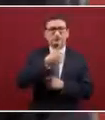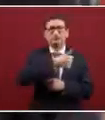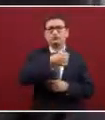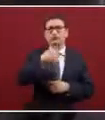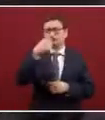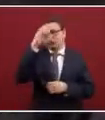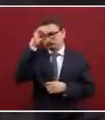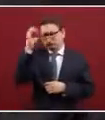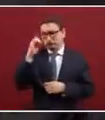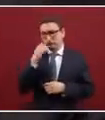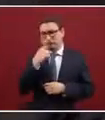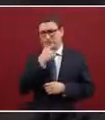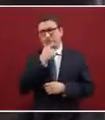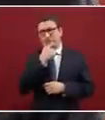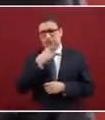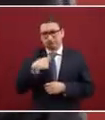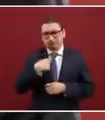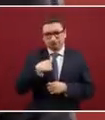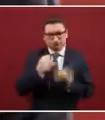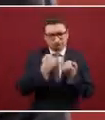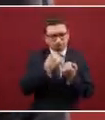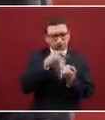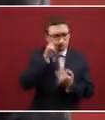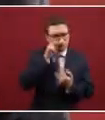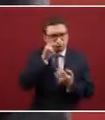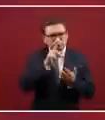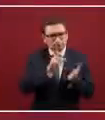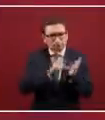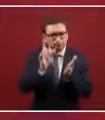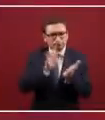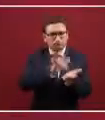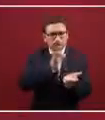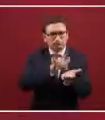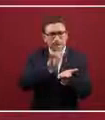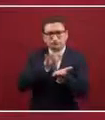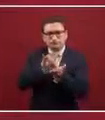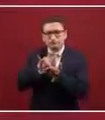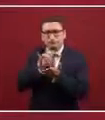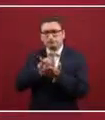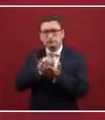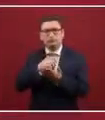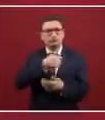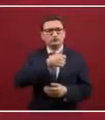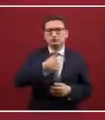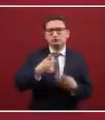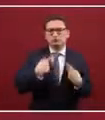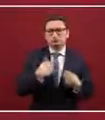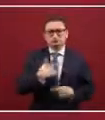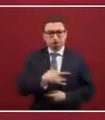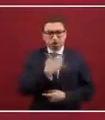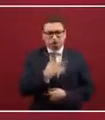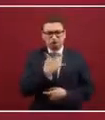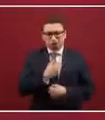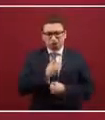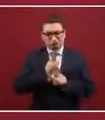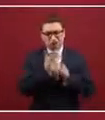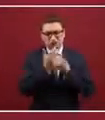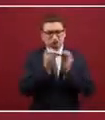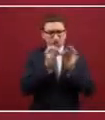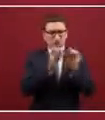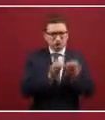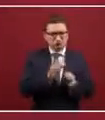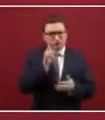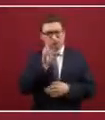Es una forma de estar recogiendo los sentimientos de la gente.